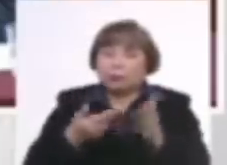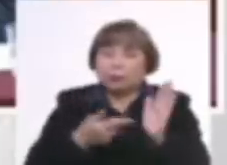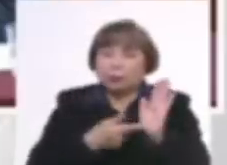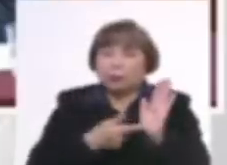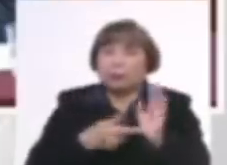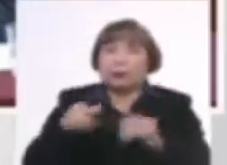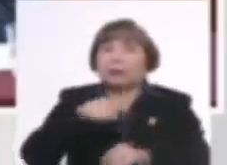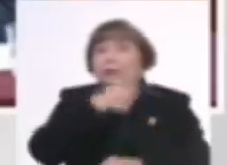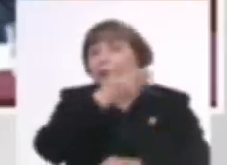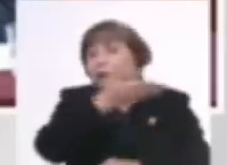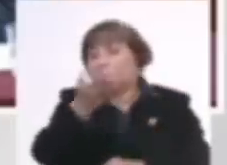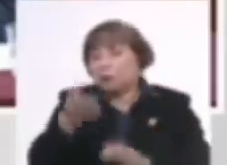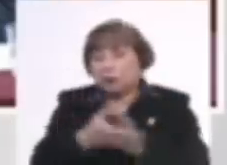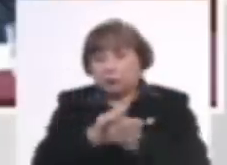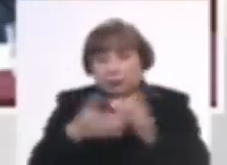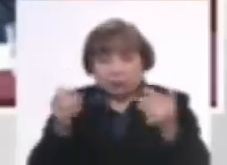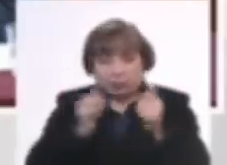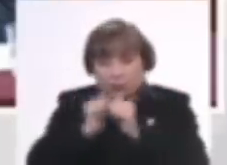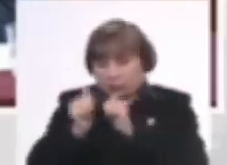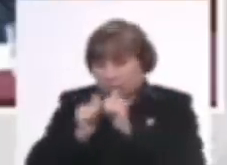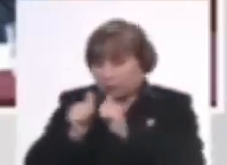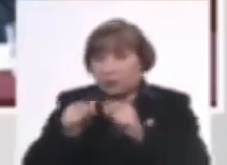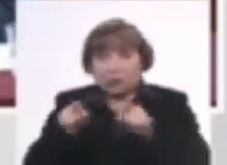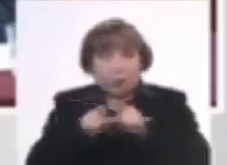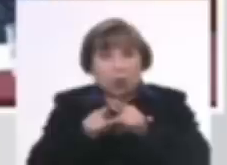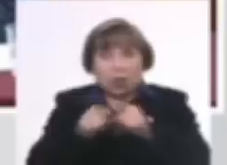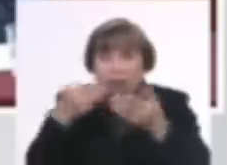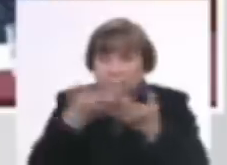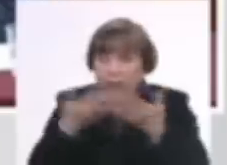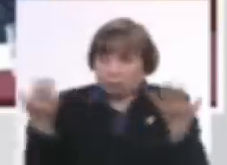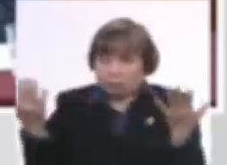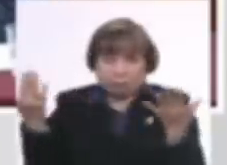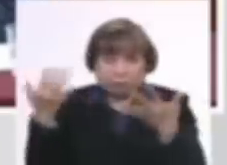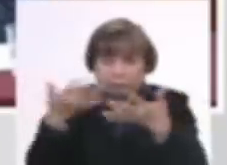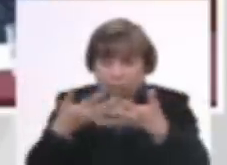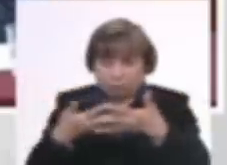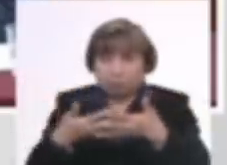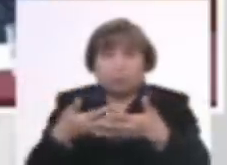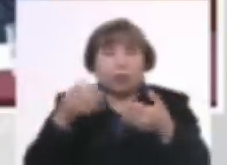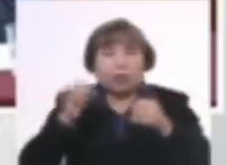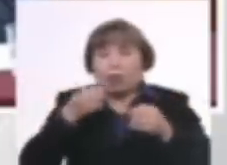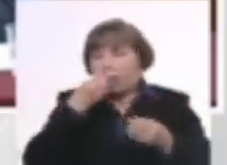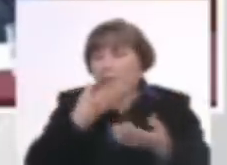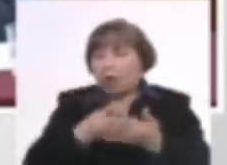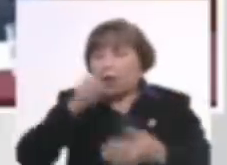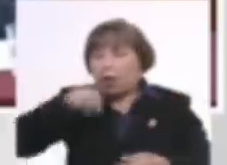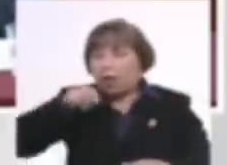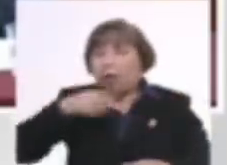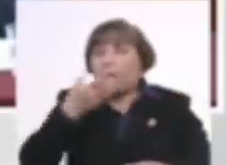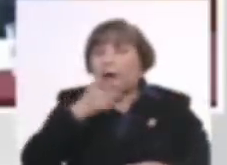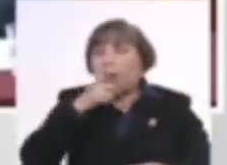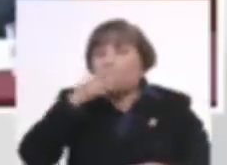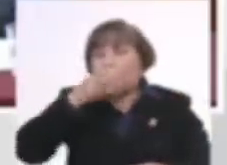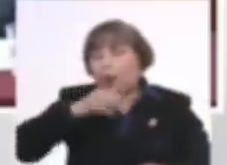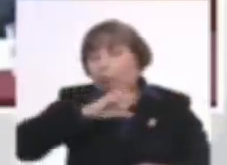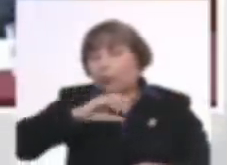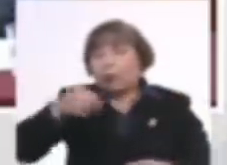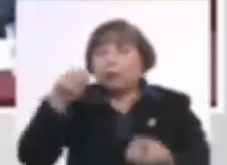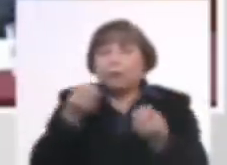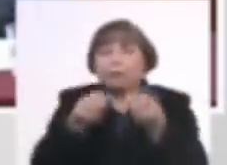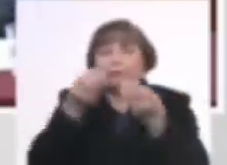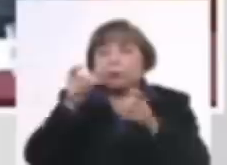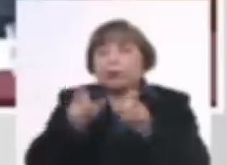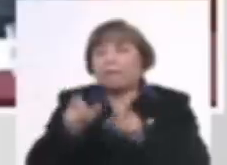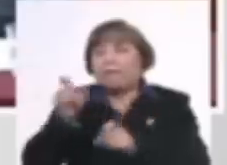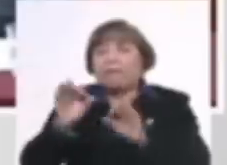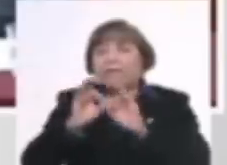mis compañeros pues eran competentes, ¿no? Si había un contraste entre si había el agua necesaria, si había el número suficiente